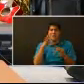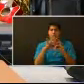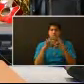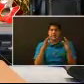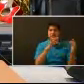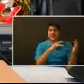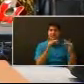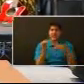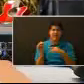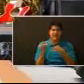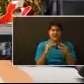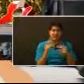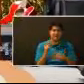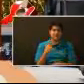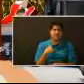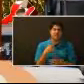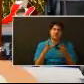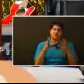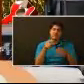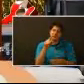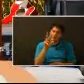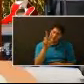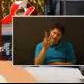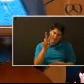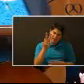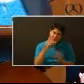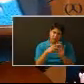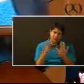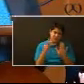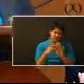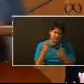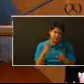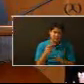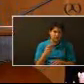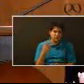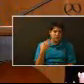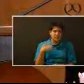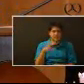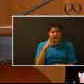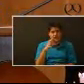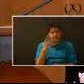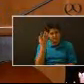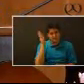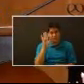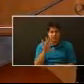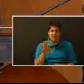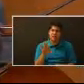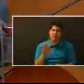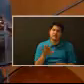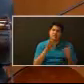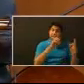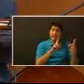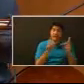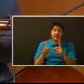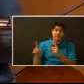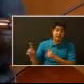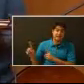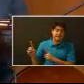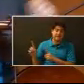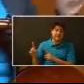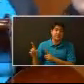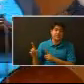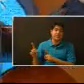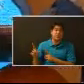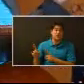Y le puse estas dos citas, eso es solo para hacer referencia. Después de que pasa todo el proceso, es perseguido, y